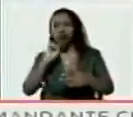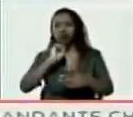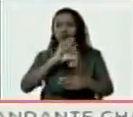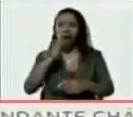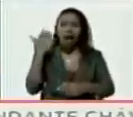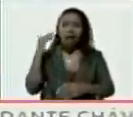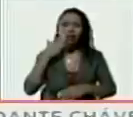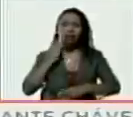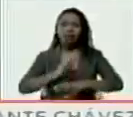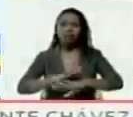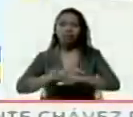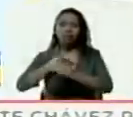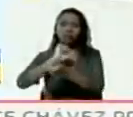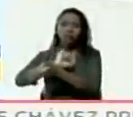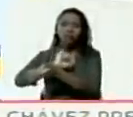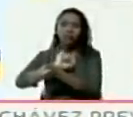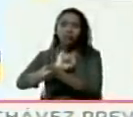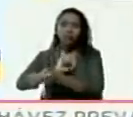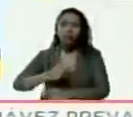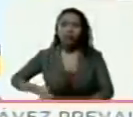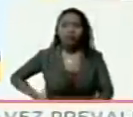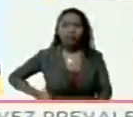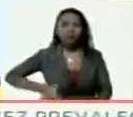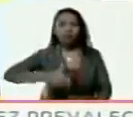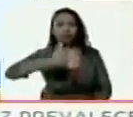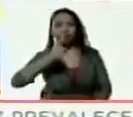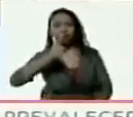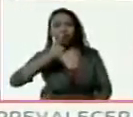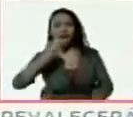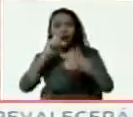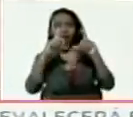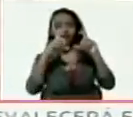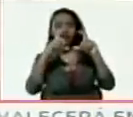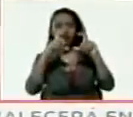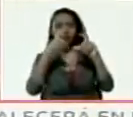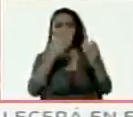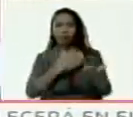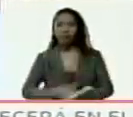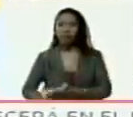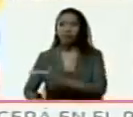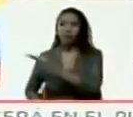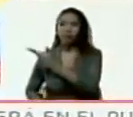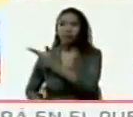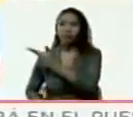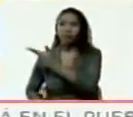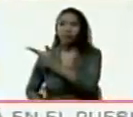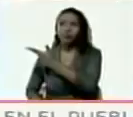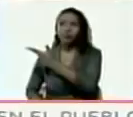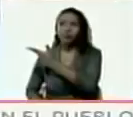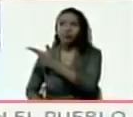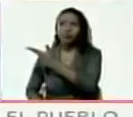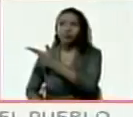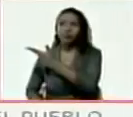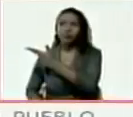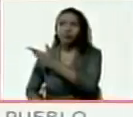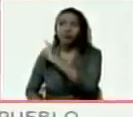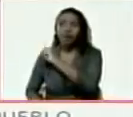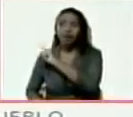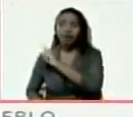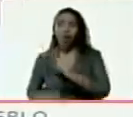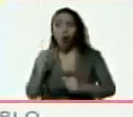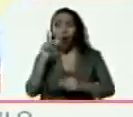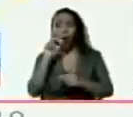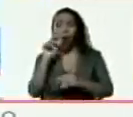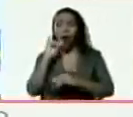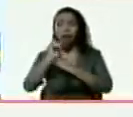aquí está el revólver que portaba en la fotografía. Ojalá Associated Press se desmienta y diga,